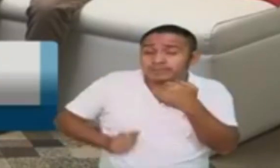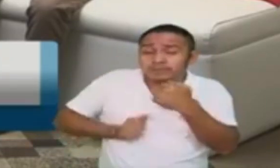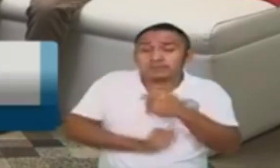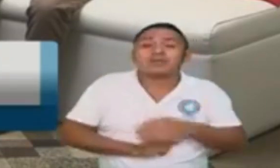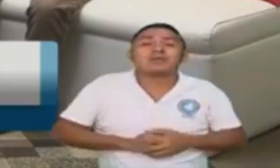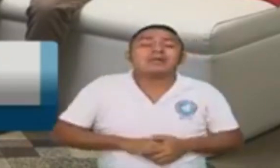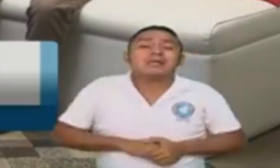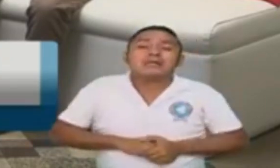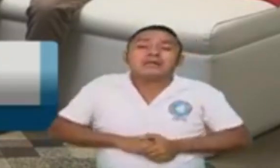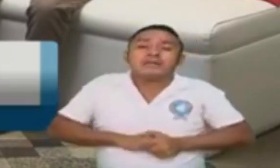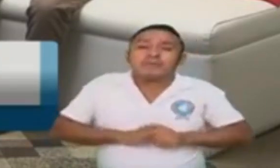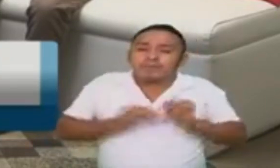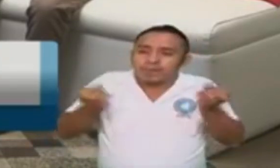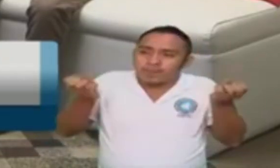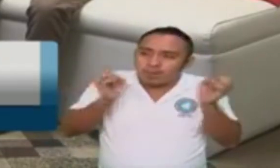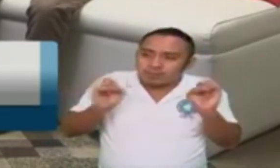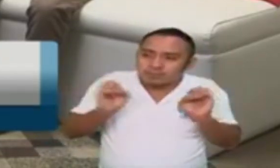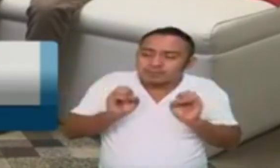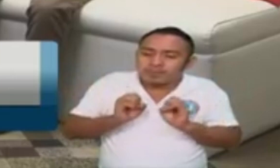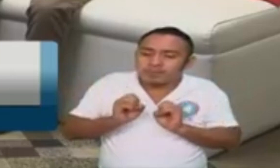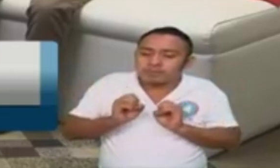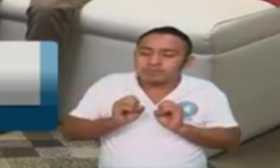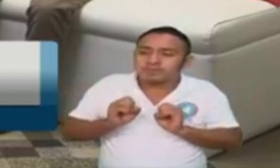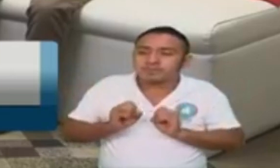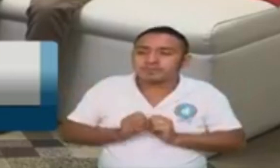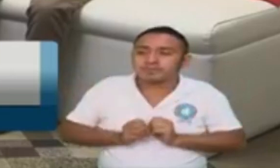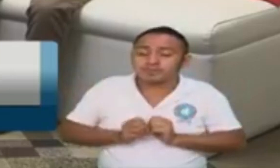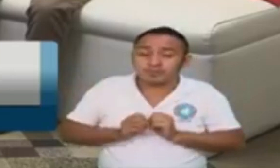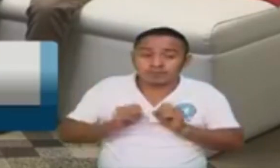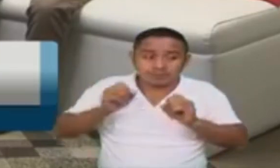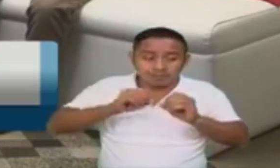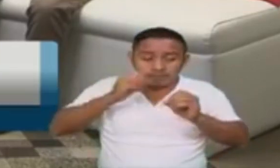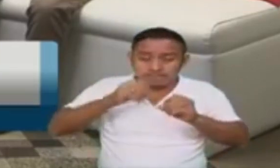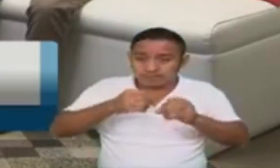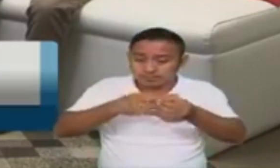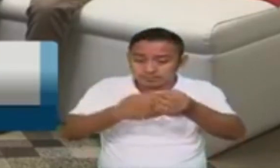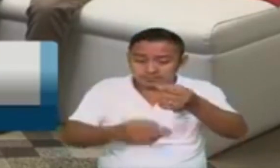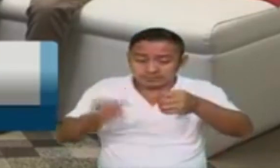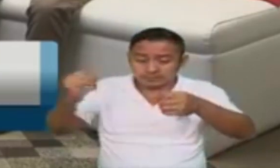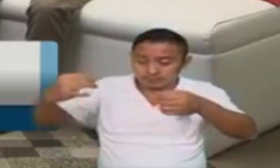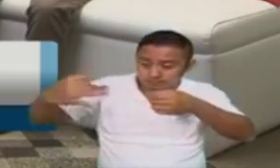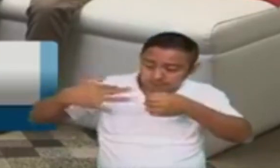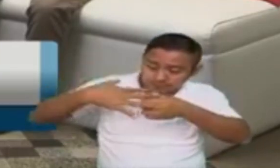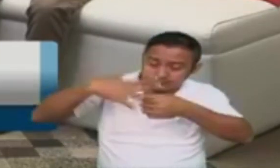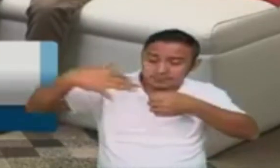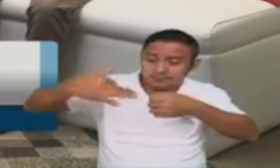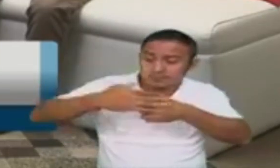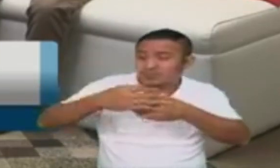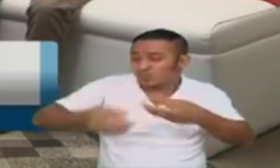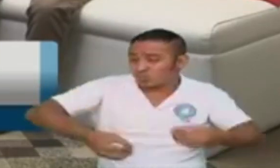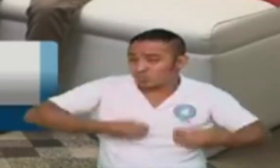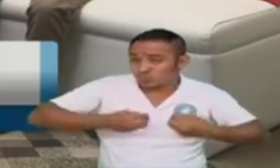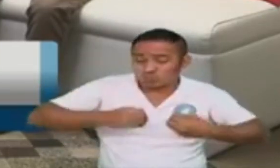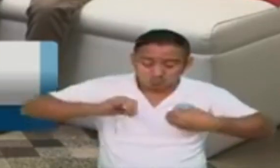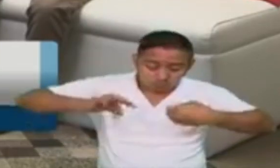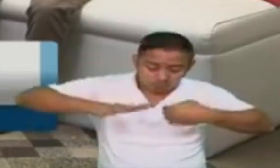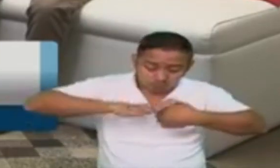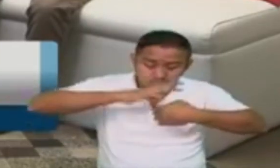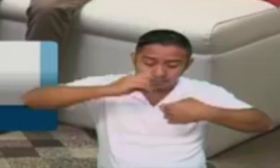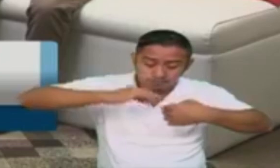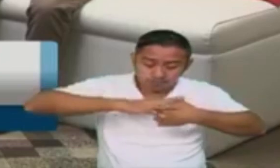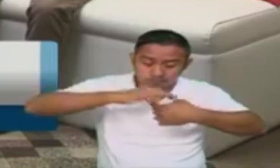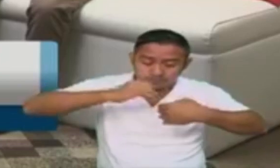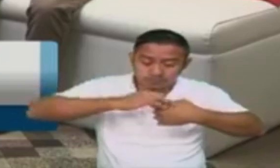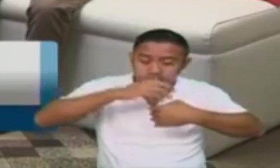que hay la vasculatura, o sea, la irrigación de sangre que entra al nódulo es alta también. Entonces,